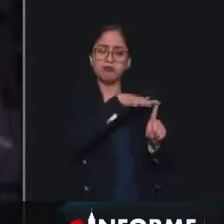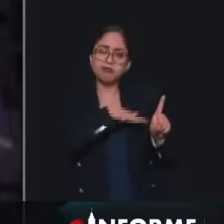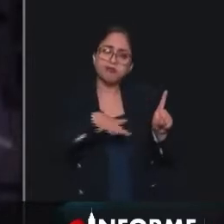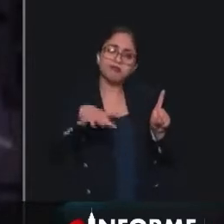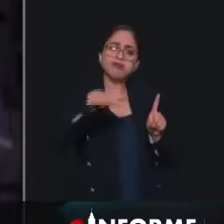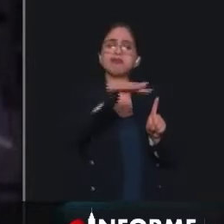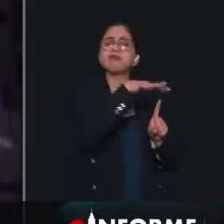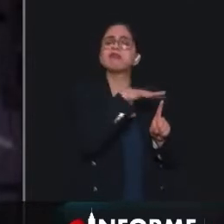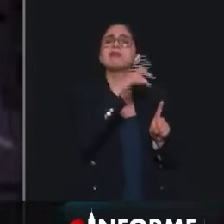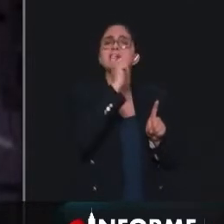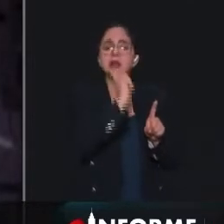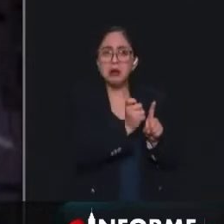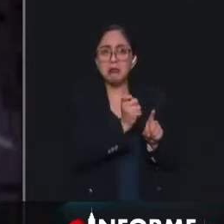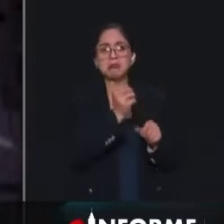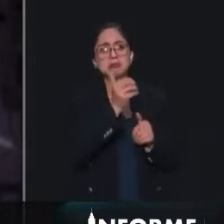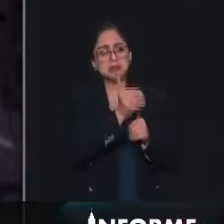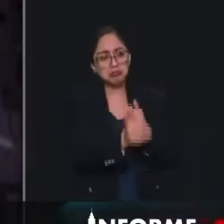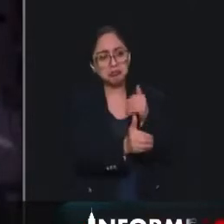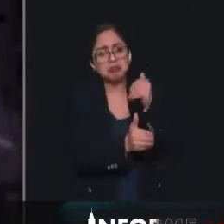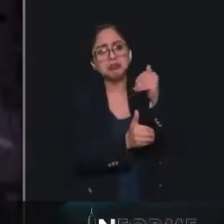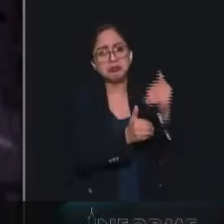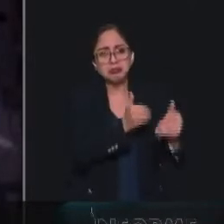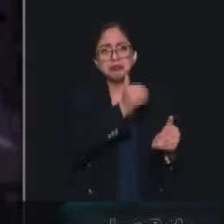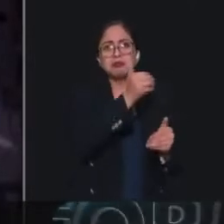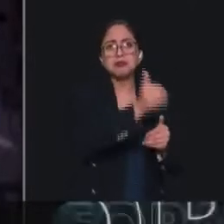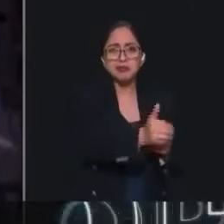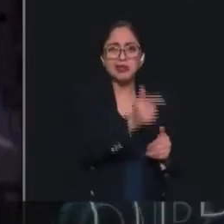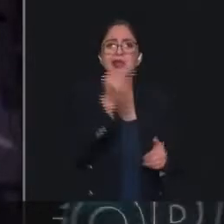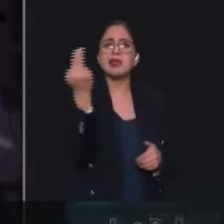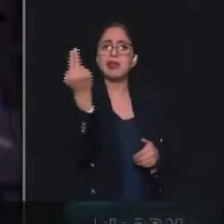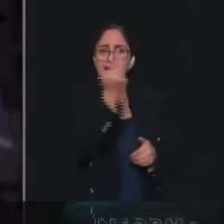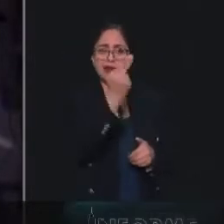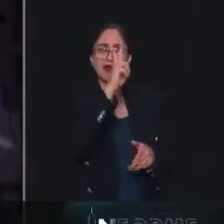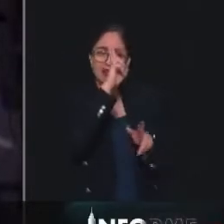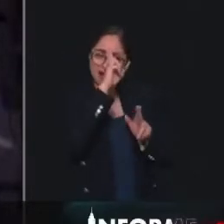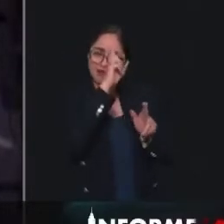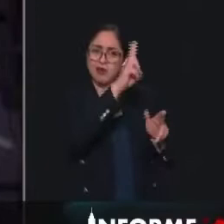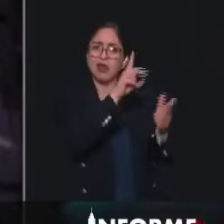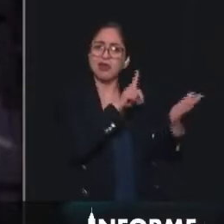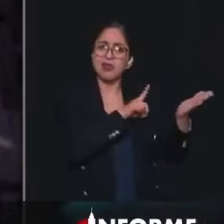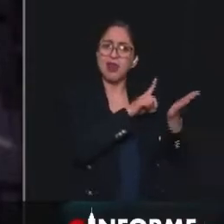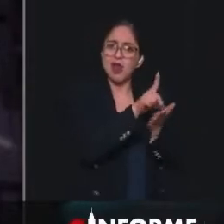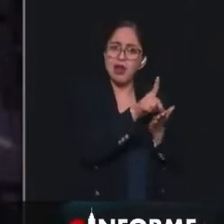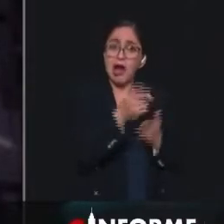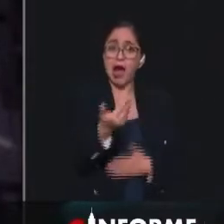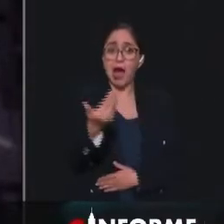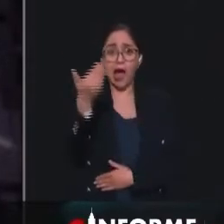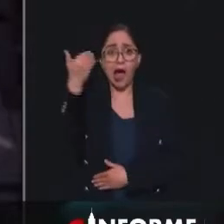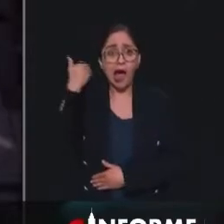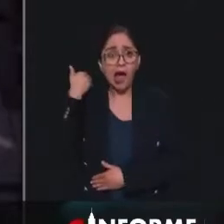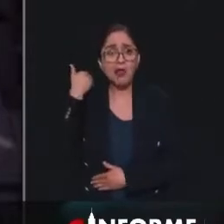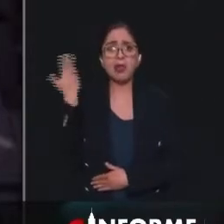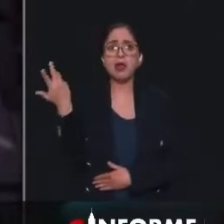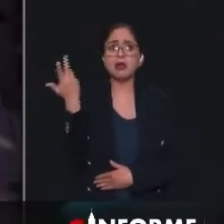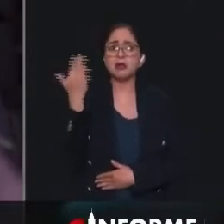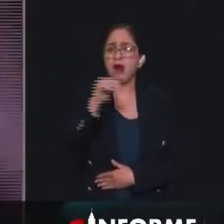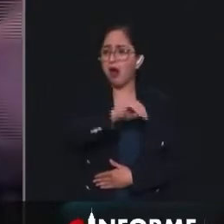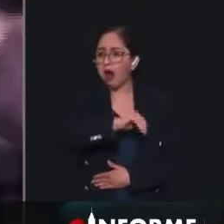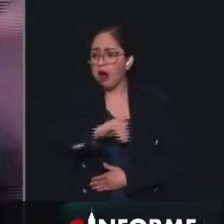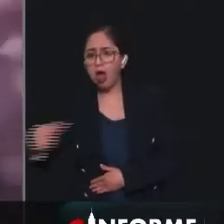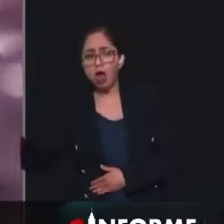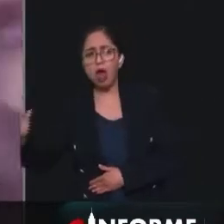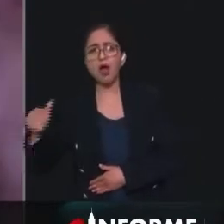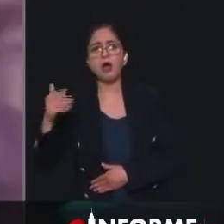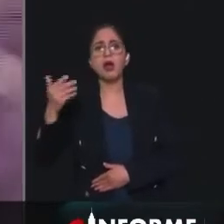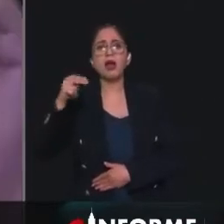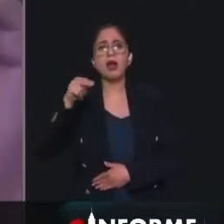muchísimo en la recuperación de derechos que se habían perdido, se habían convertido en oportunidades durante